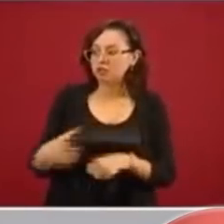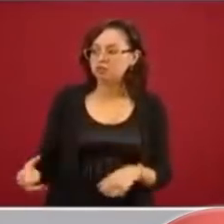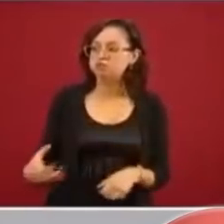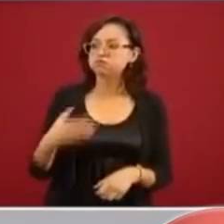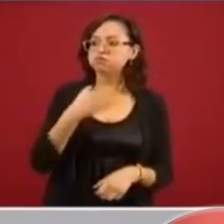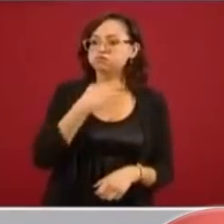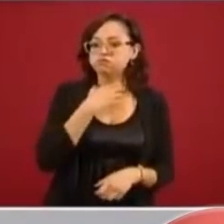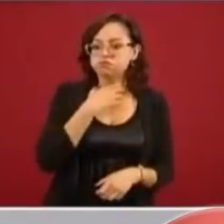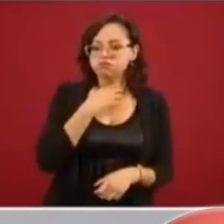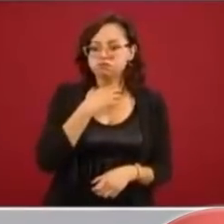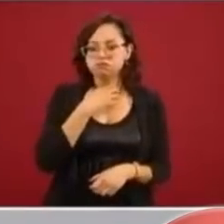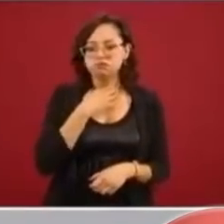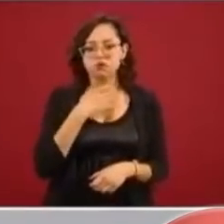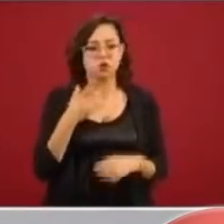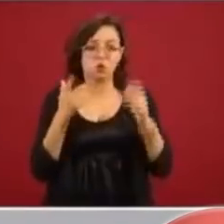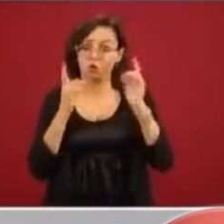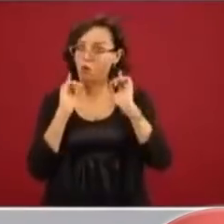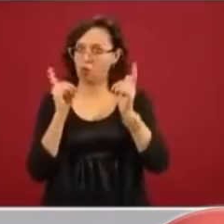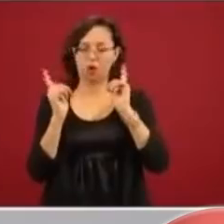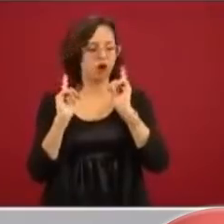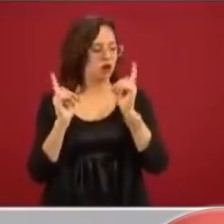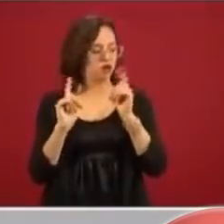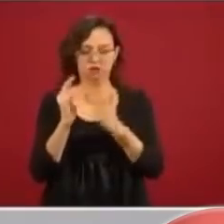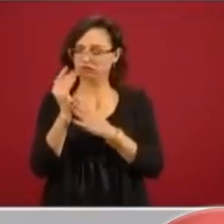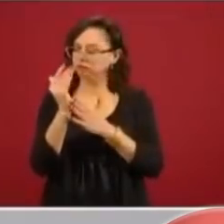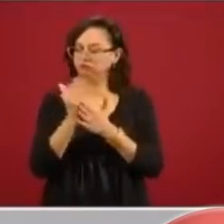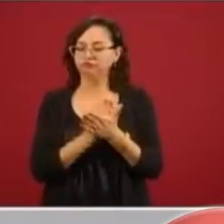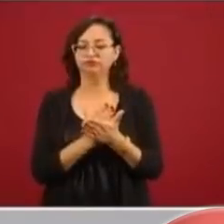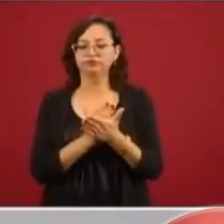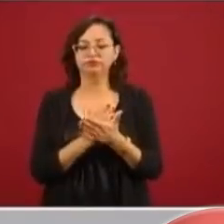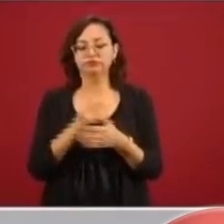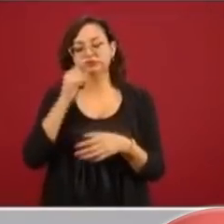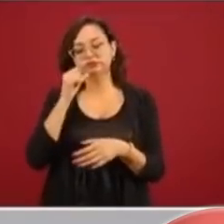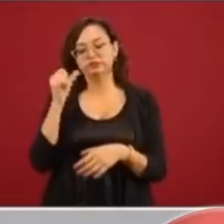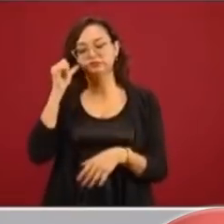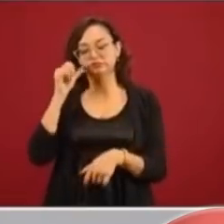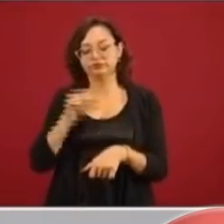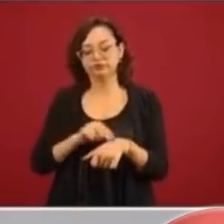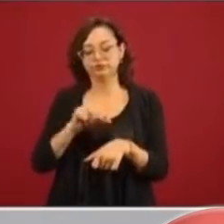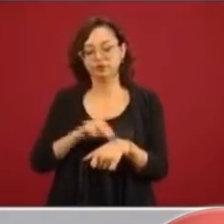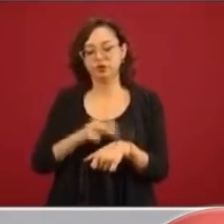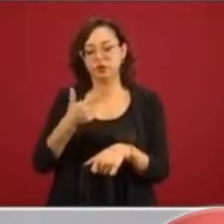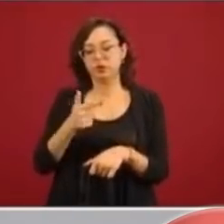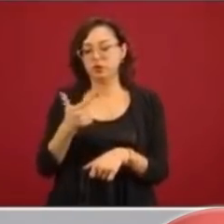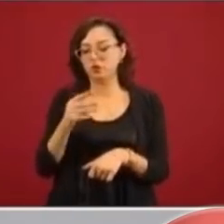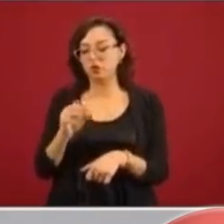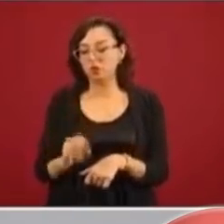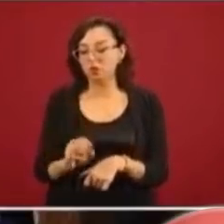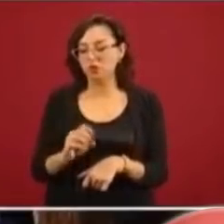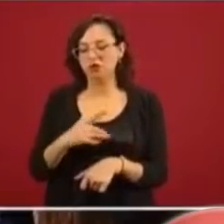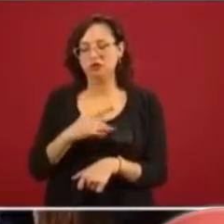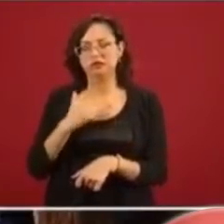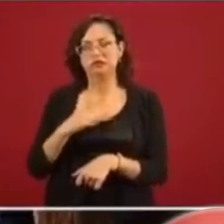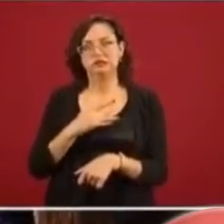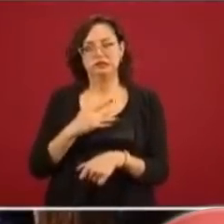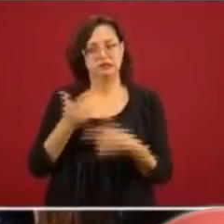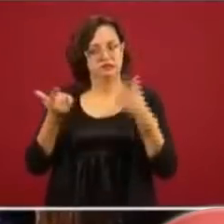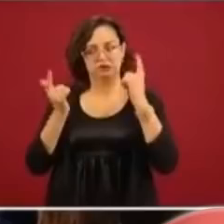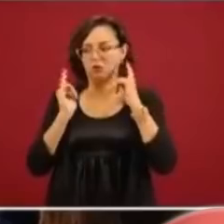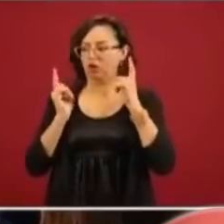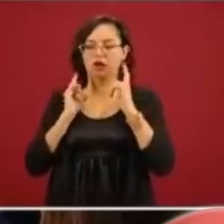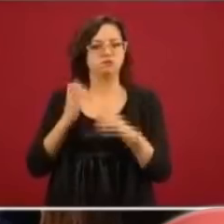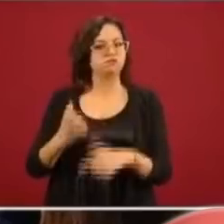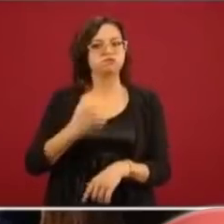sean los estimados, como ayer lo señaló el doctor Hugo López-Gatell, pero tenemos que estar por arriba de ello